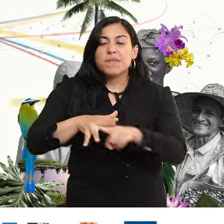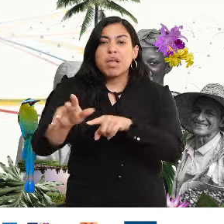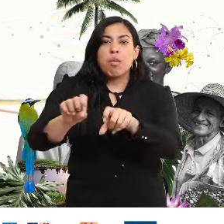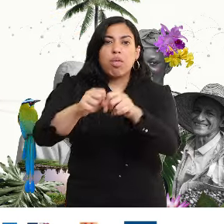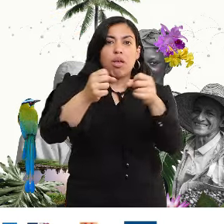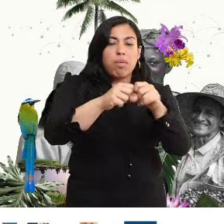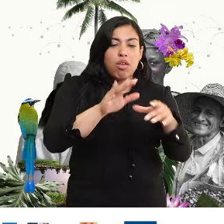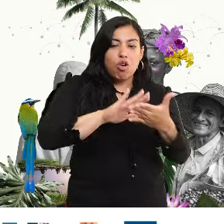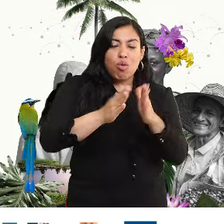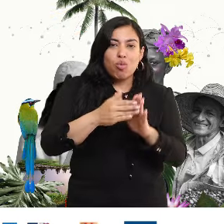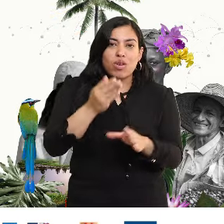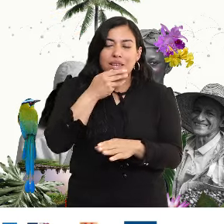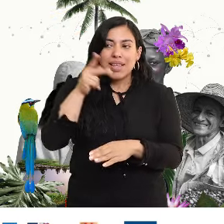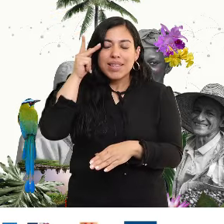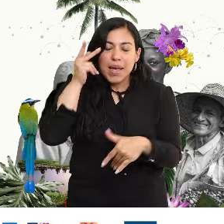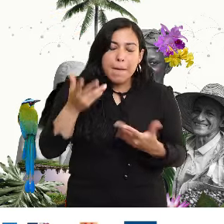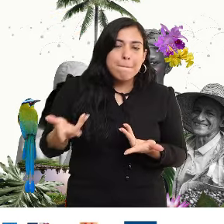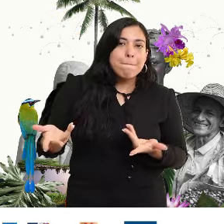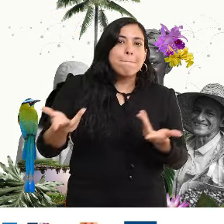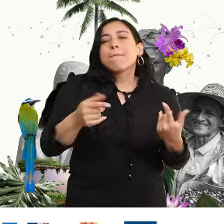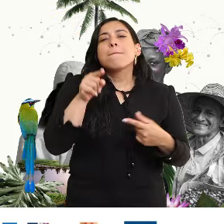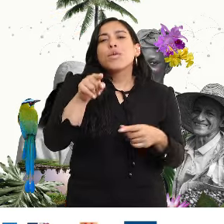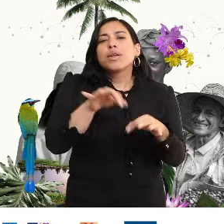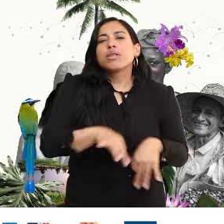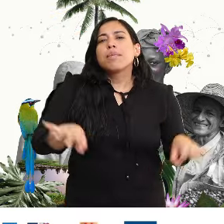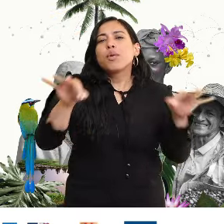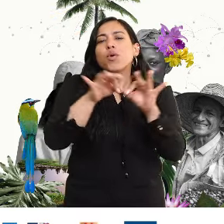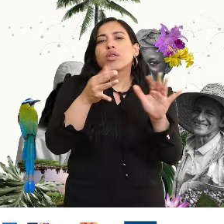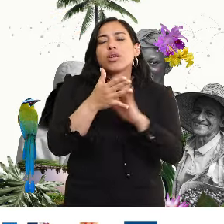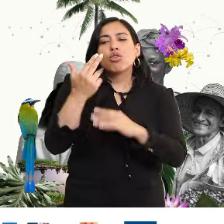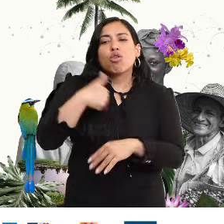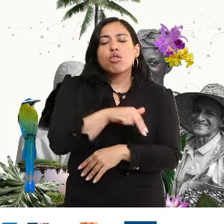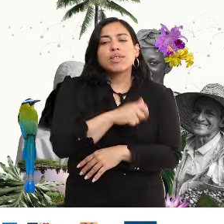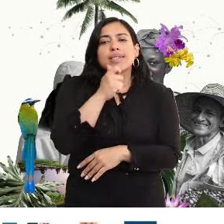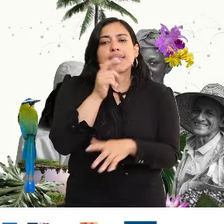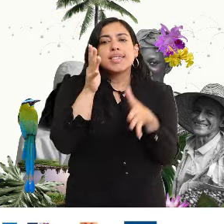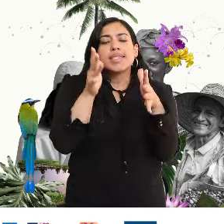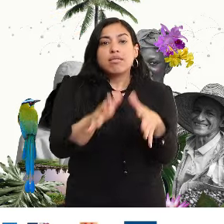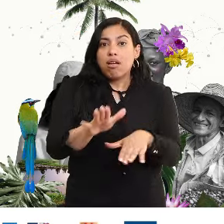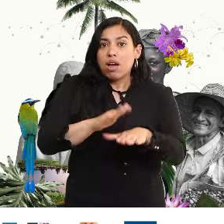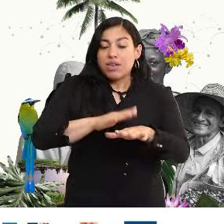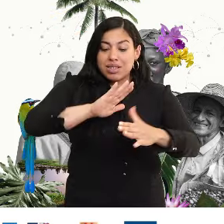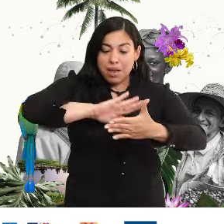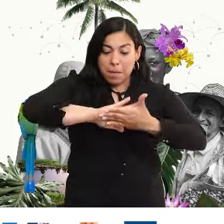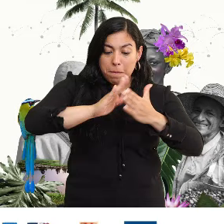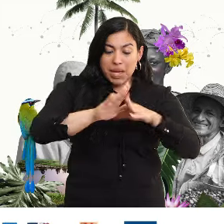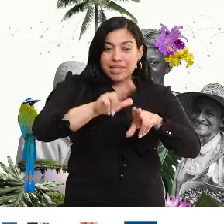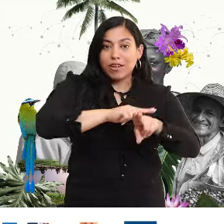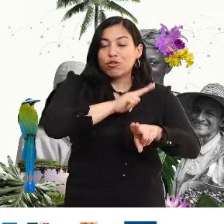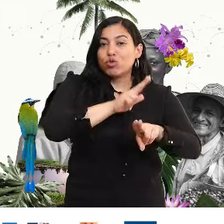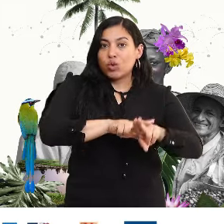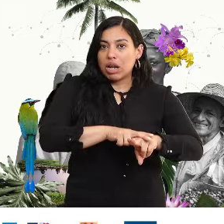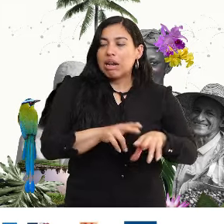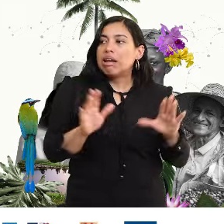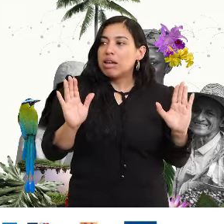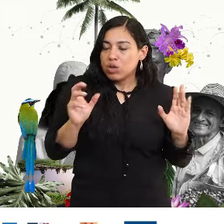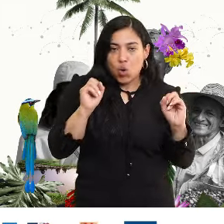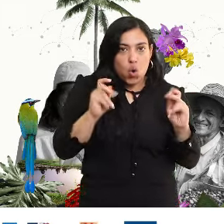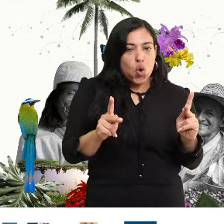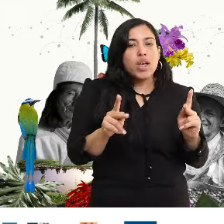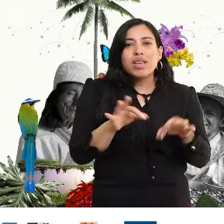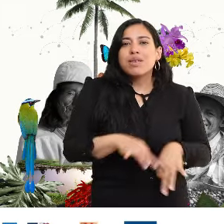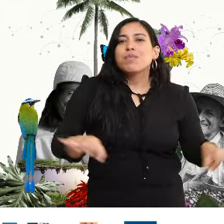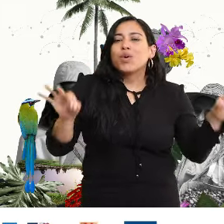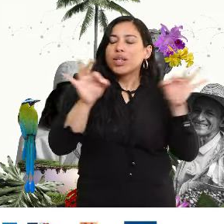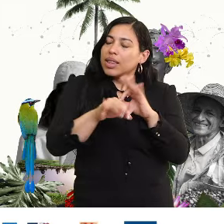estas comunidades. Por esa razón, tan importante tener en cuenta que aunque la paz con la naturaleza sea algo